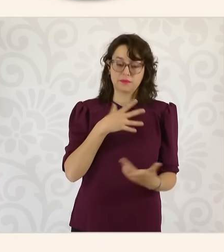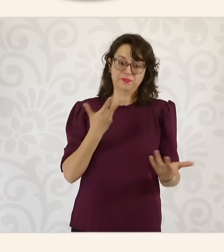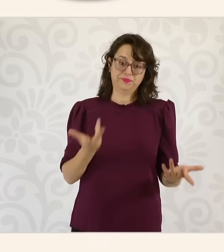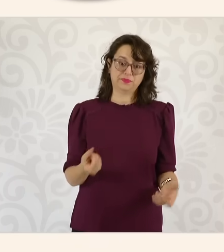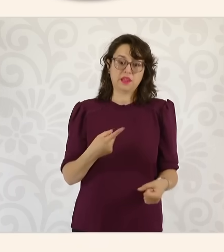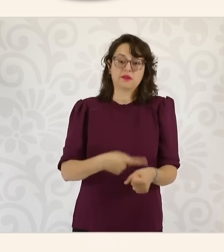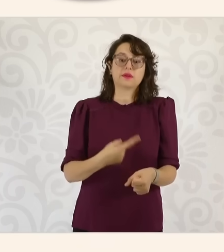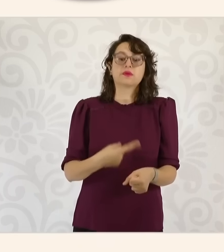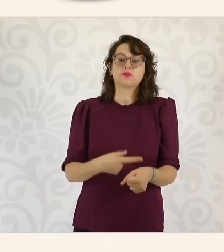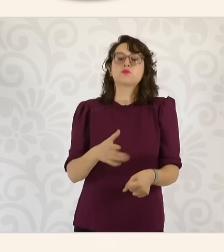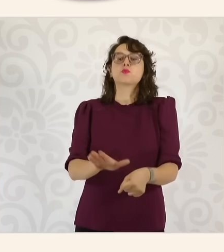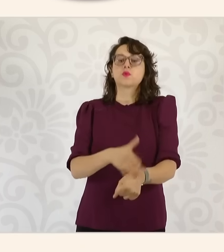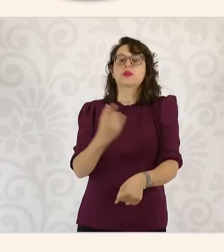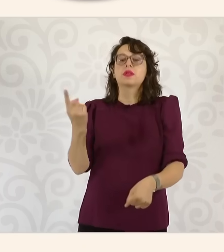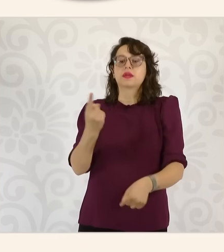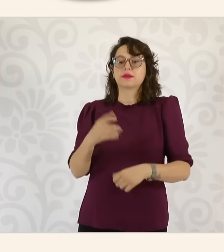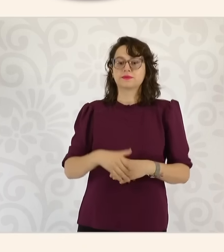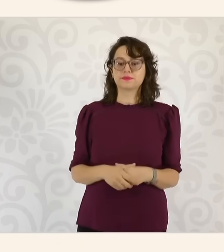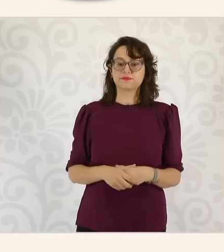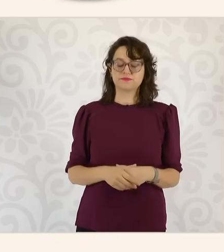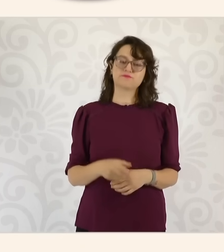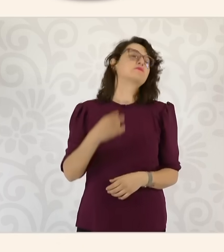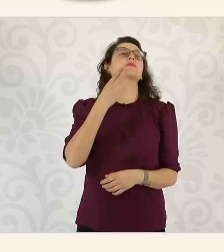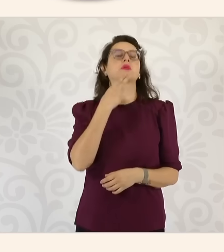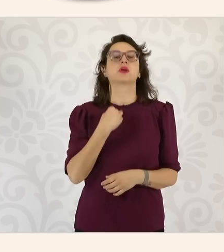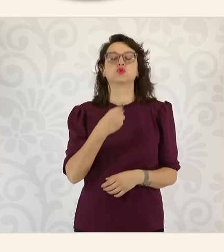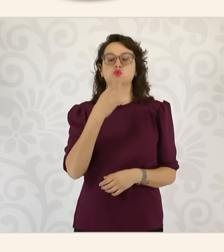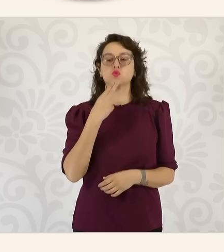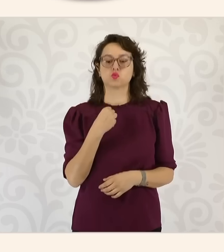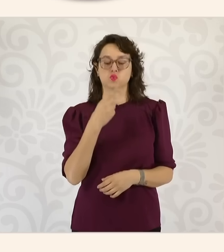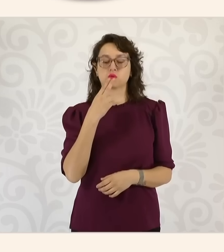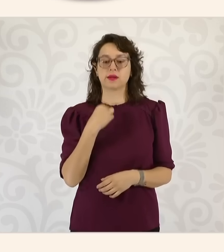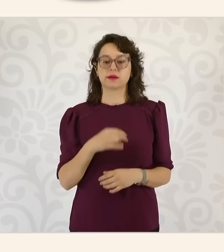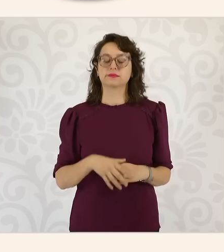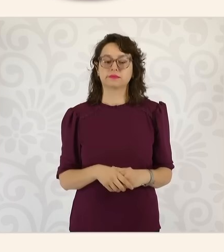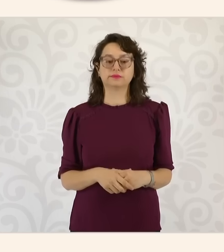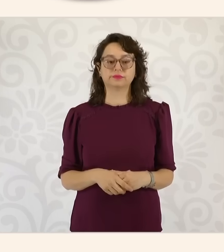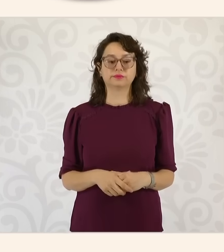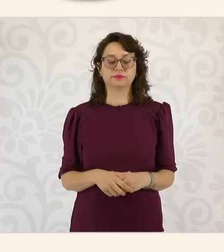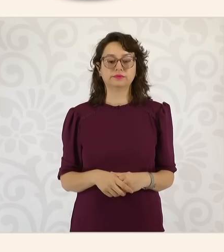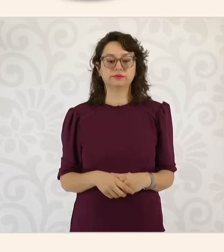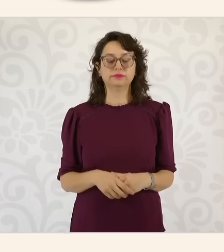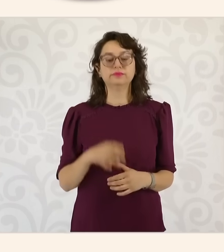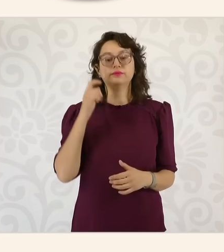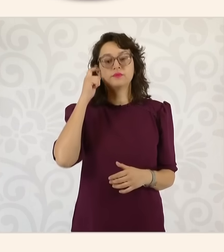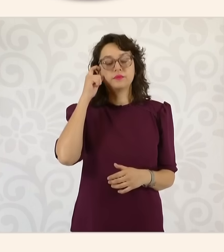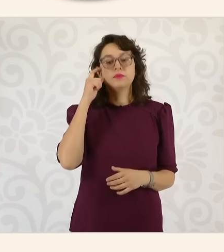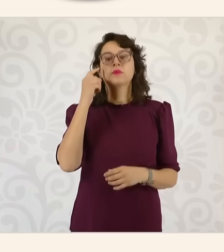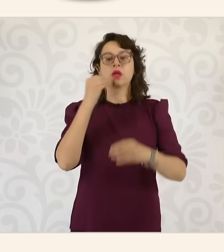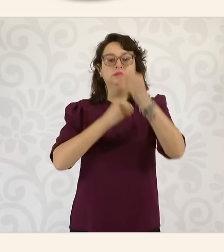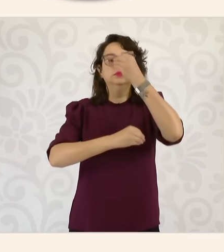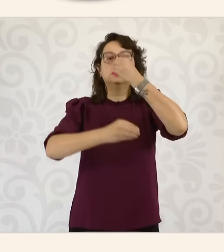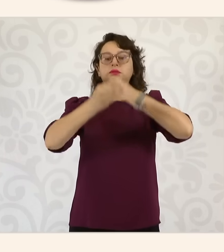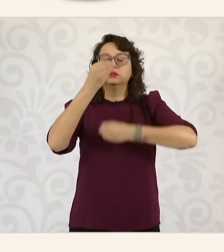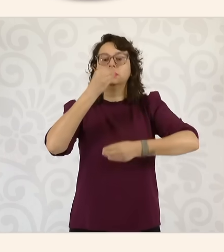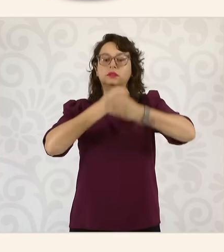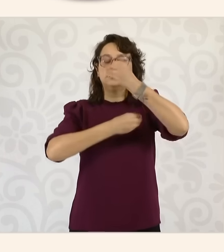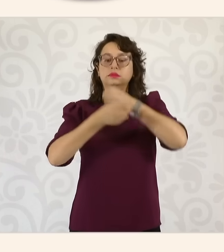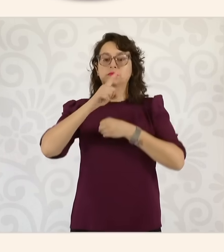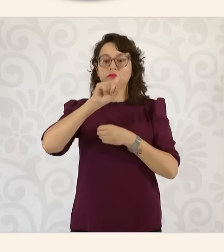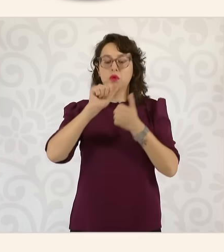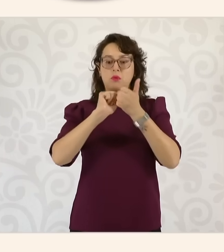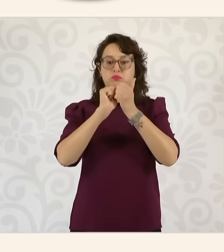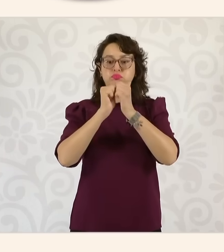enfermedad provocada directamente por el azúcar. El azúcar va eliminando el esmalte de los